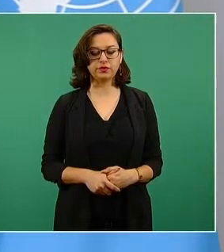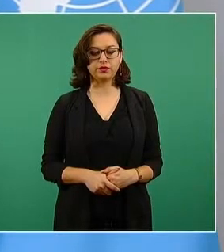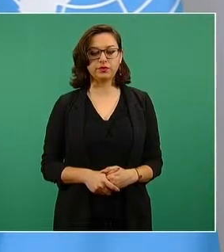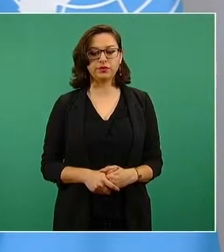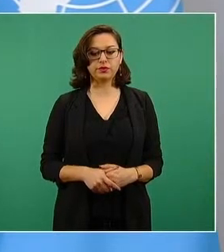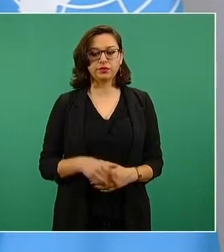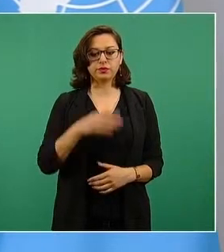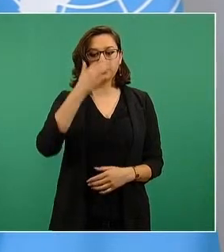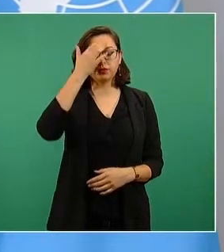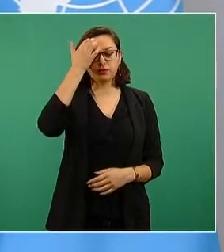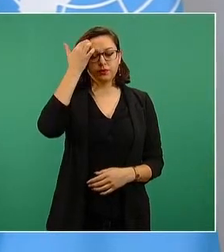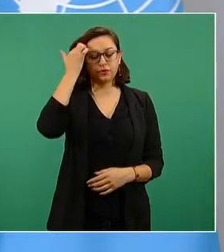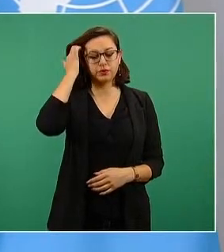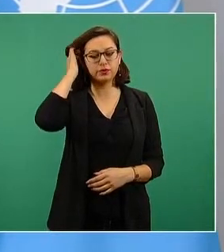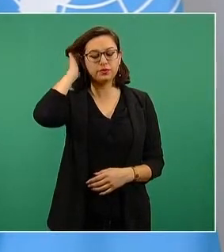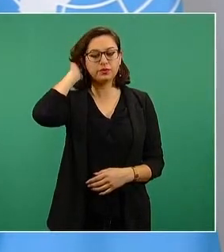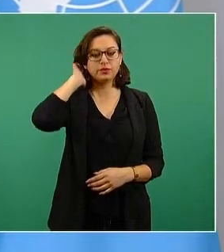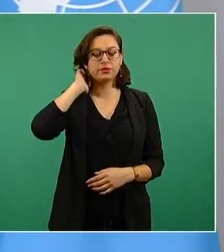Vamos a